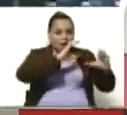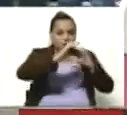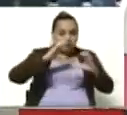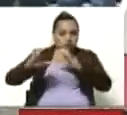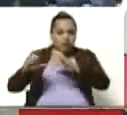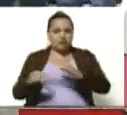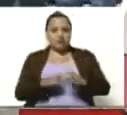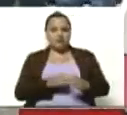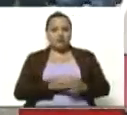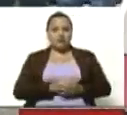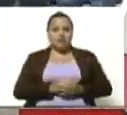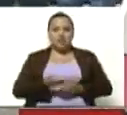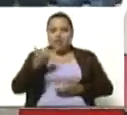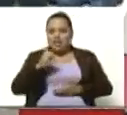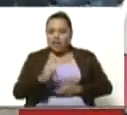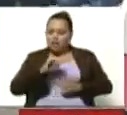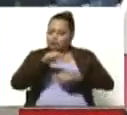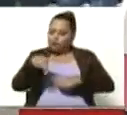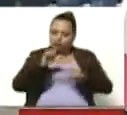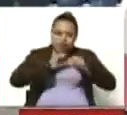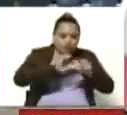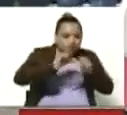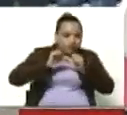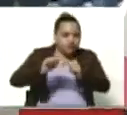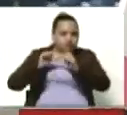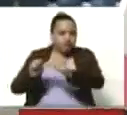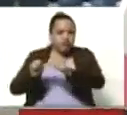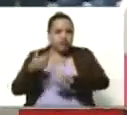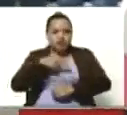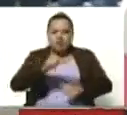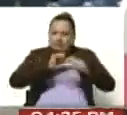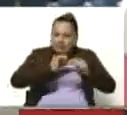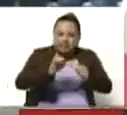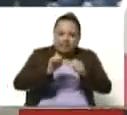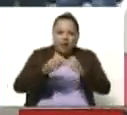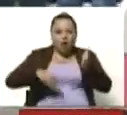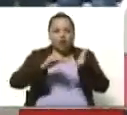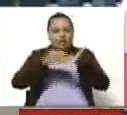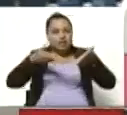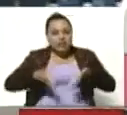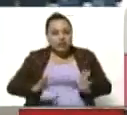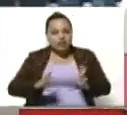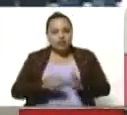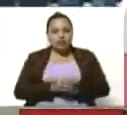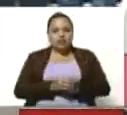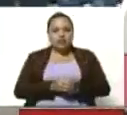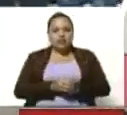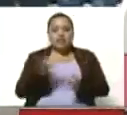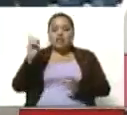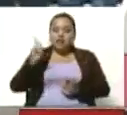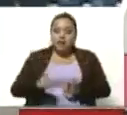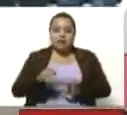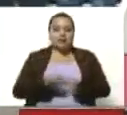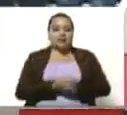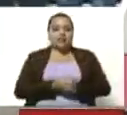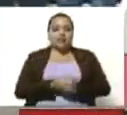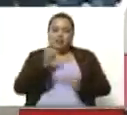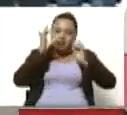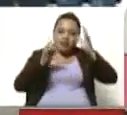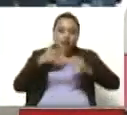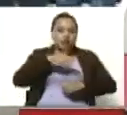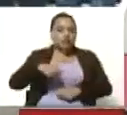y estamos resistiendo resistiendo renaciendo e inventando somos hombres